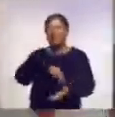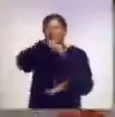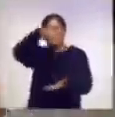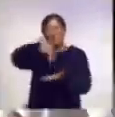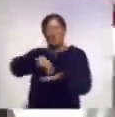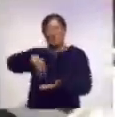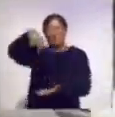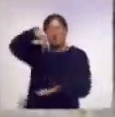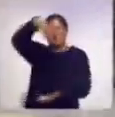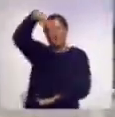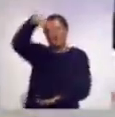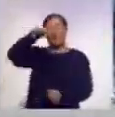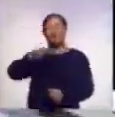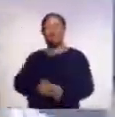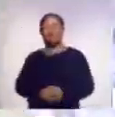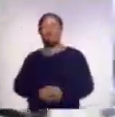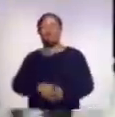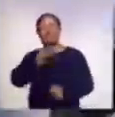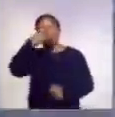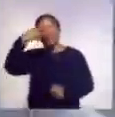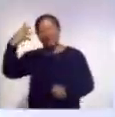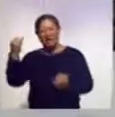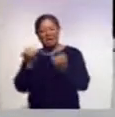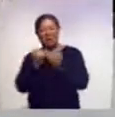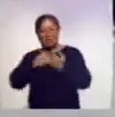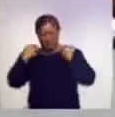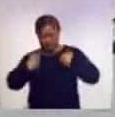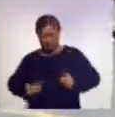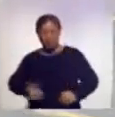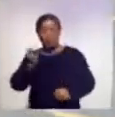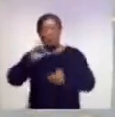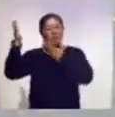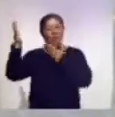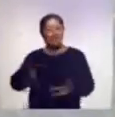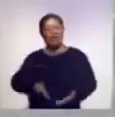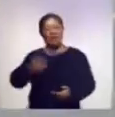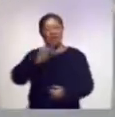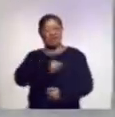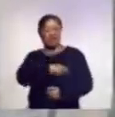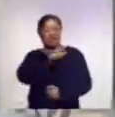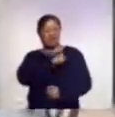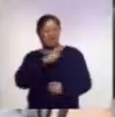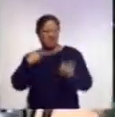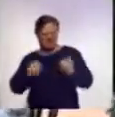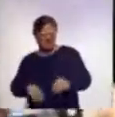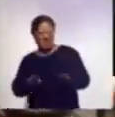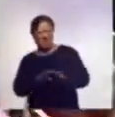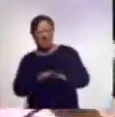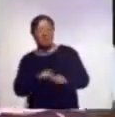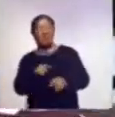que lucieron trajes típicos y alusivos a la llegada de los españoles al territorio nacional, entre otros.